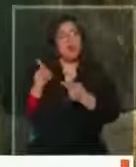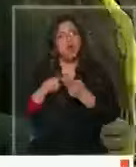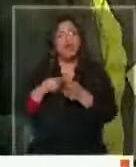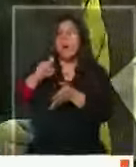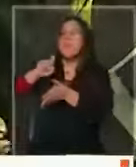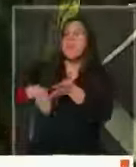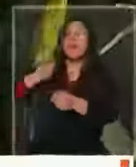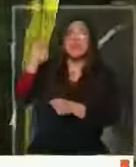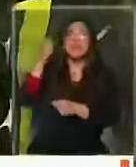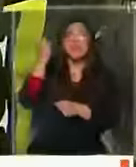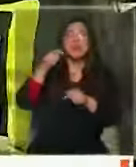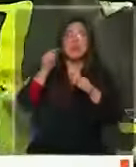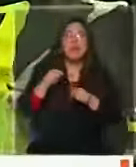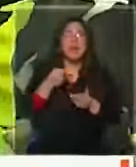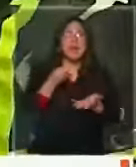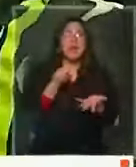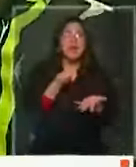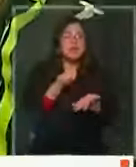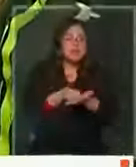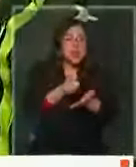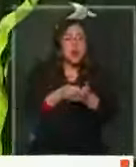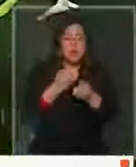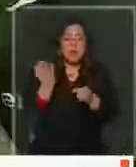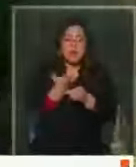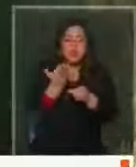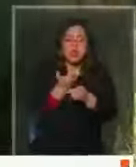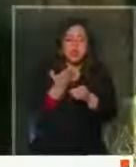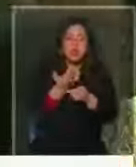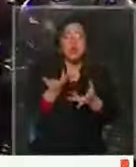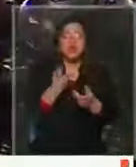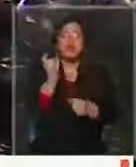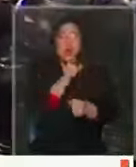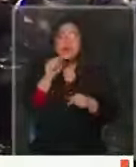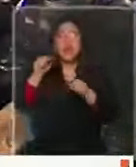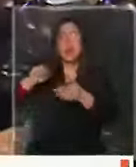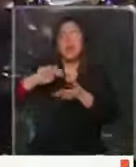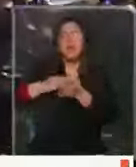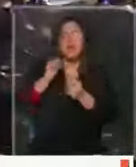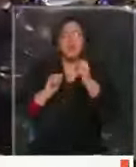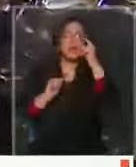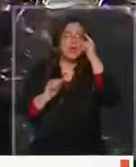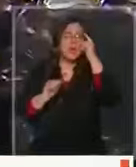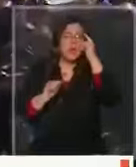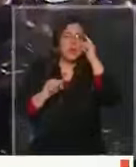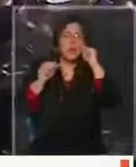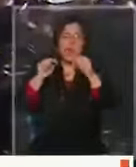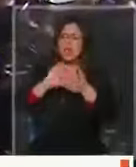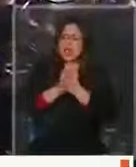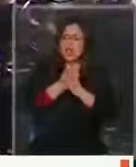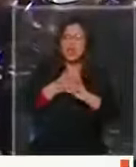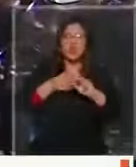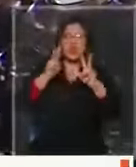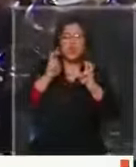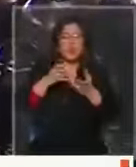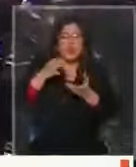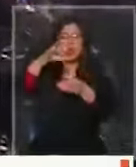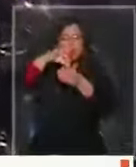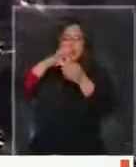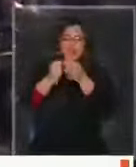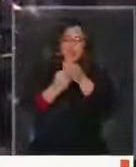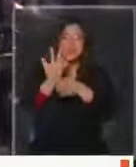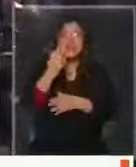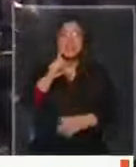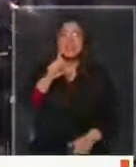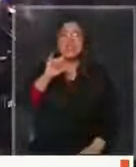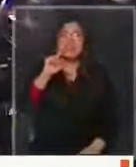que cuando más se consume el tema del tomate, ahí va a haber problemas. Están todos bajo el agua, el cilantro, el perejil,